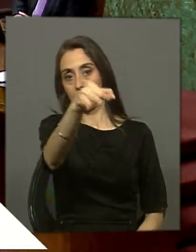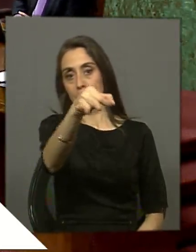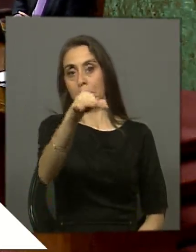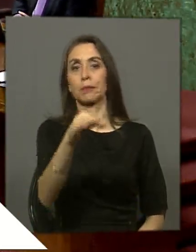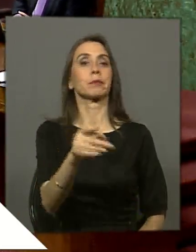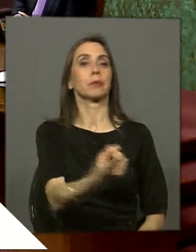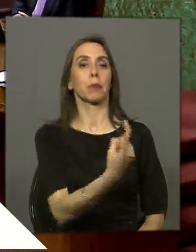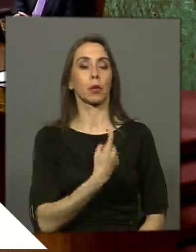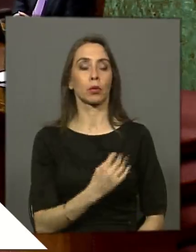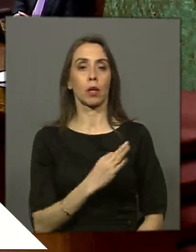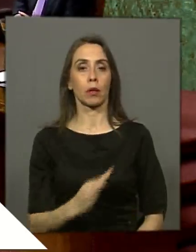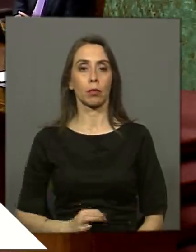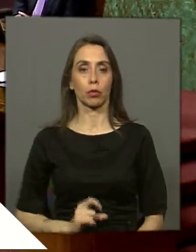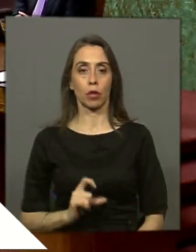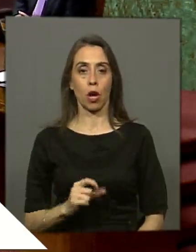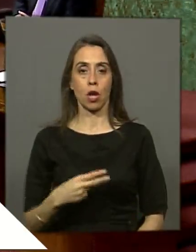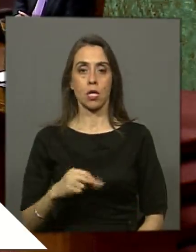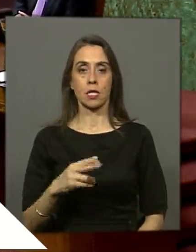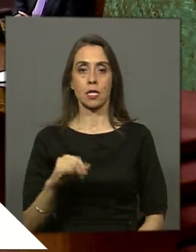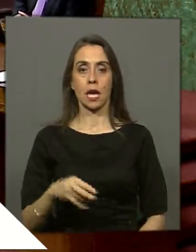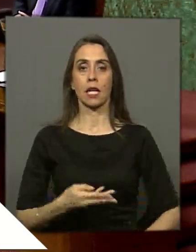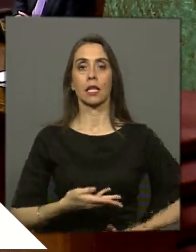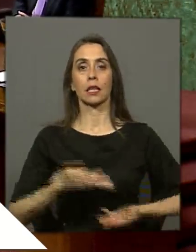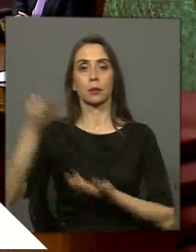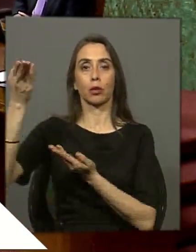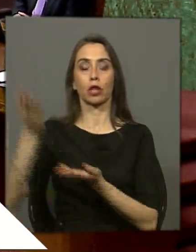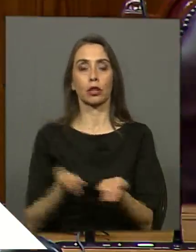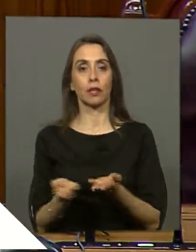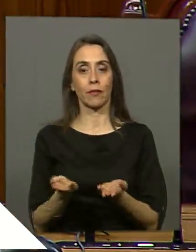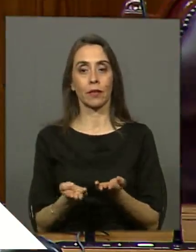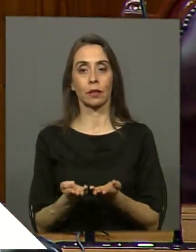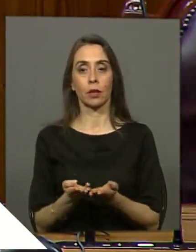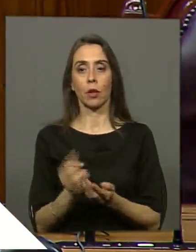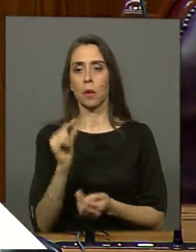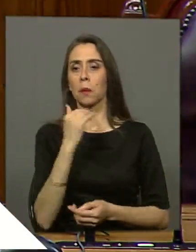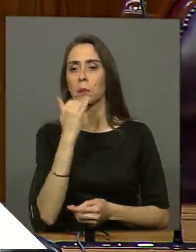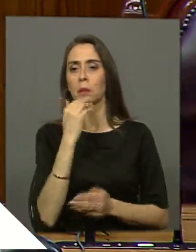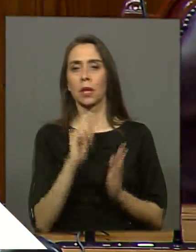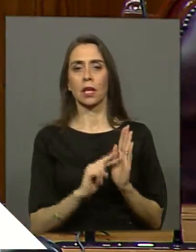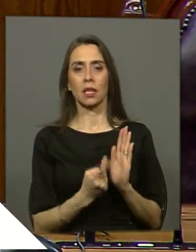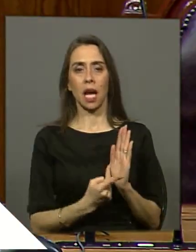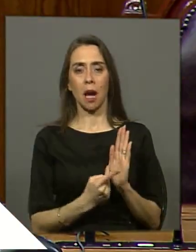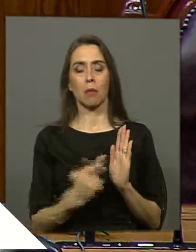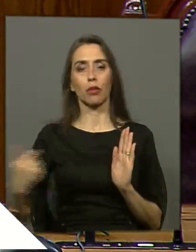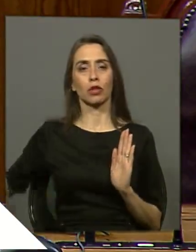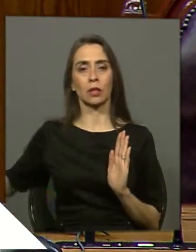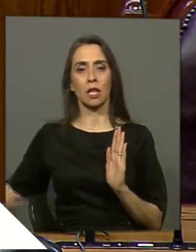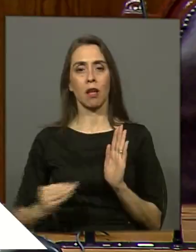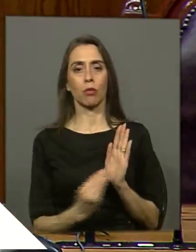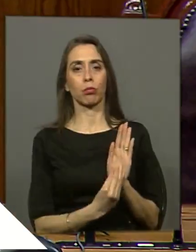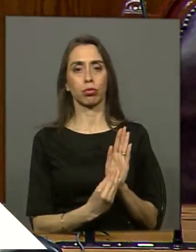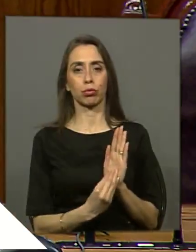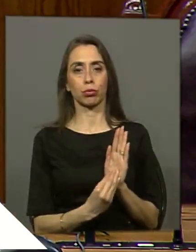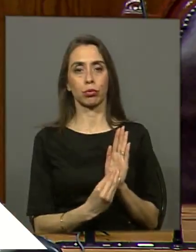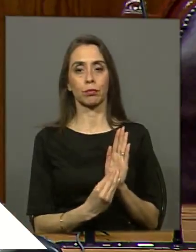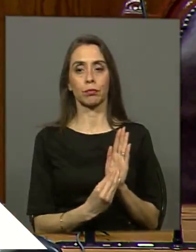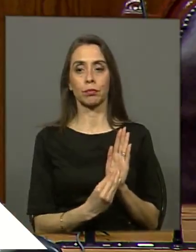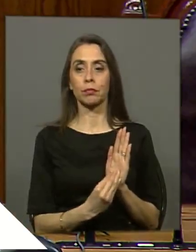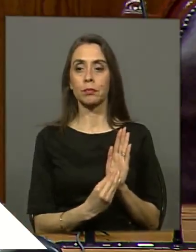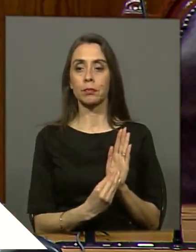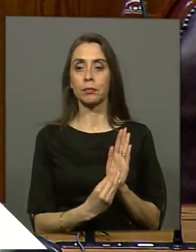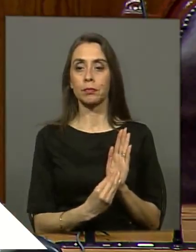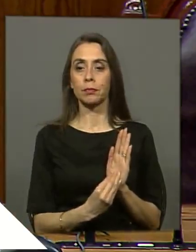de la pregunta del diputado Chahín de exportación de servicios la verdad es que hay un cambio muy menor en las enmiendas del Senado y que tienen que ver